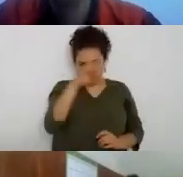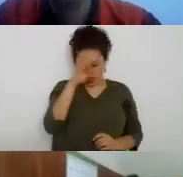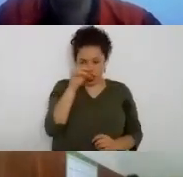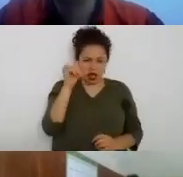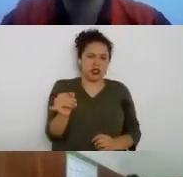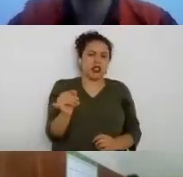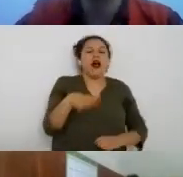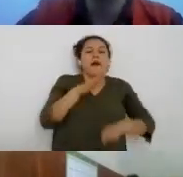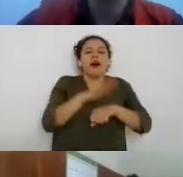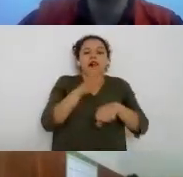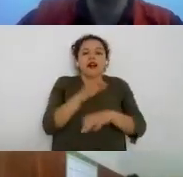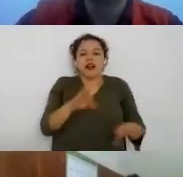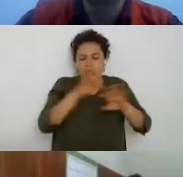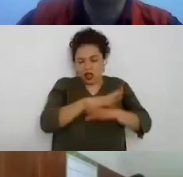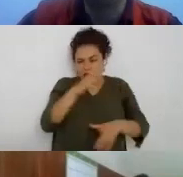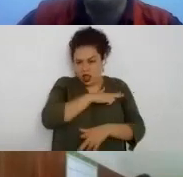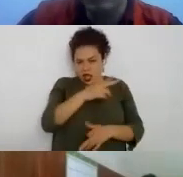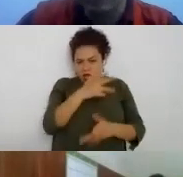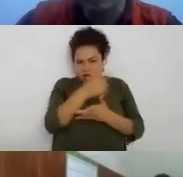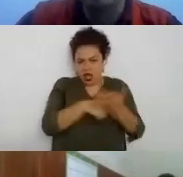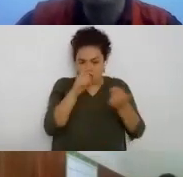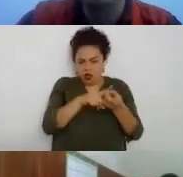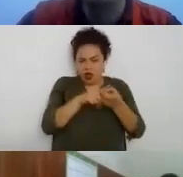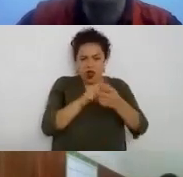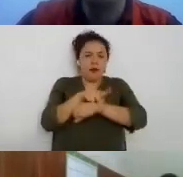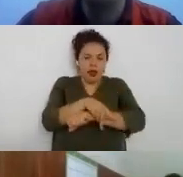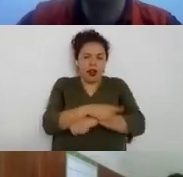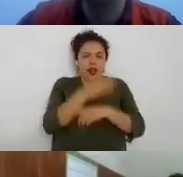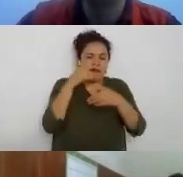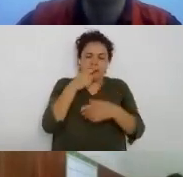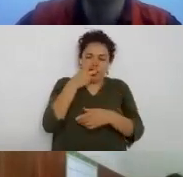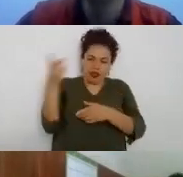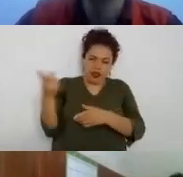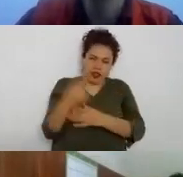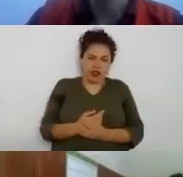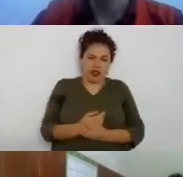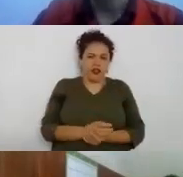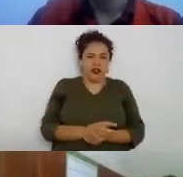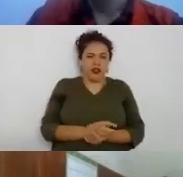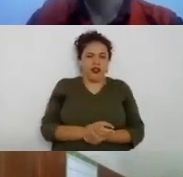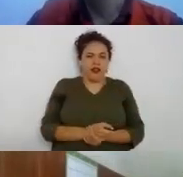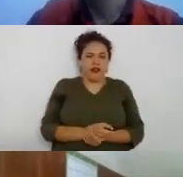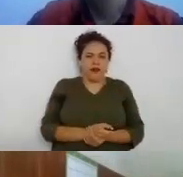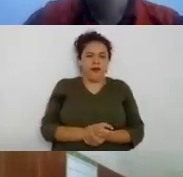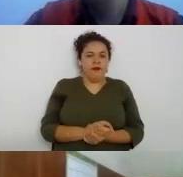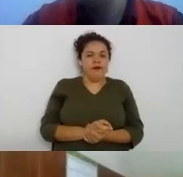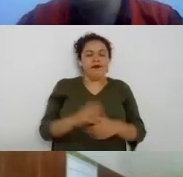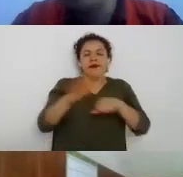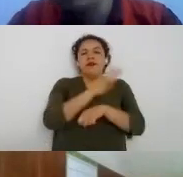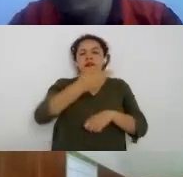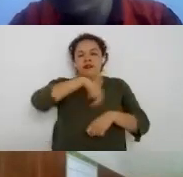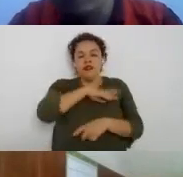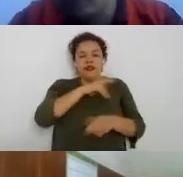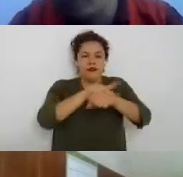principalmente se van a presentar ese tipo de lesiones? En la piel, como bien lo comentan. ¿Por qué? Porque nuestra piel es el órgano